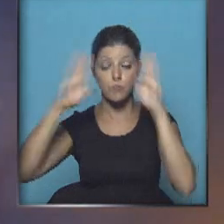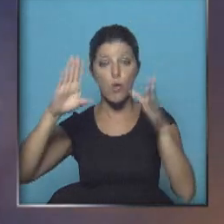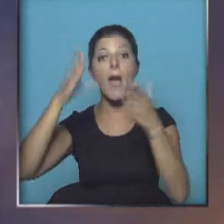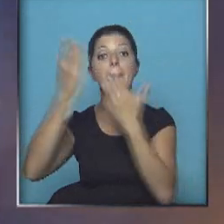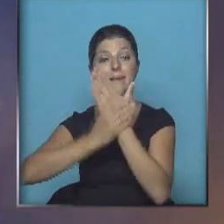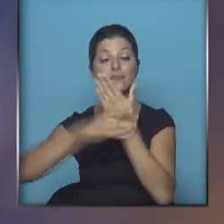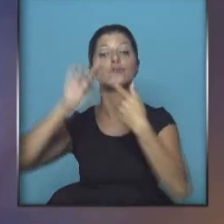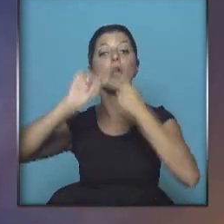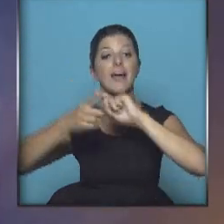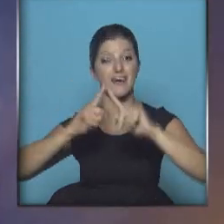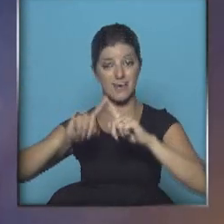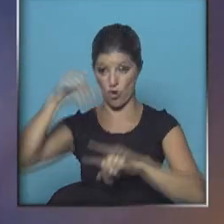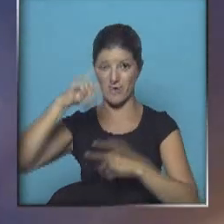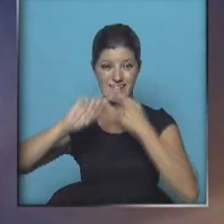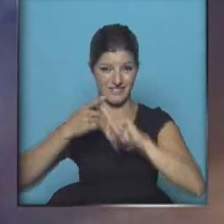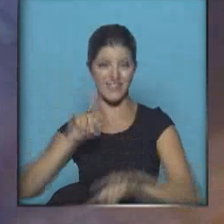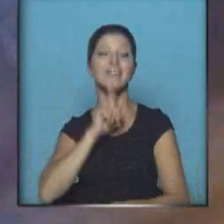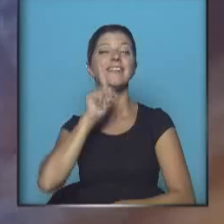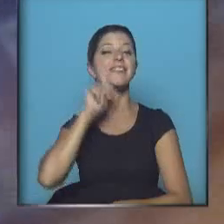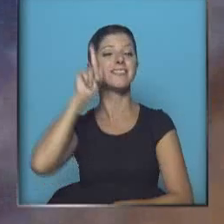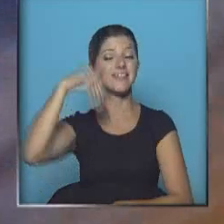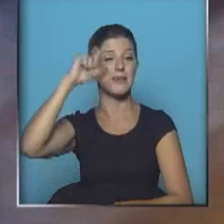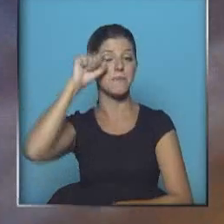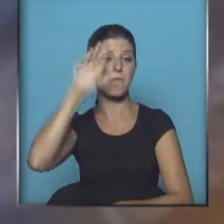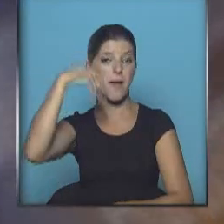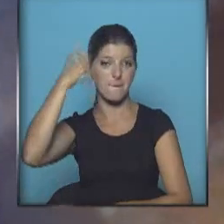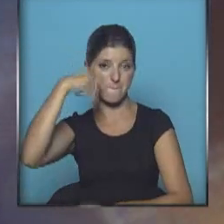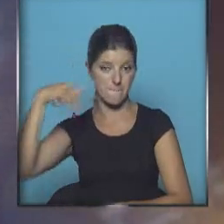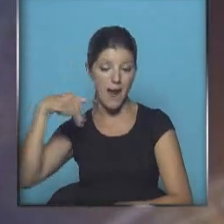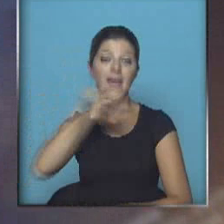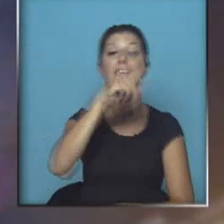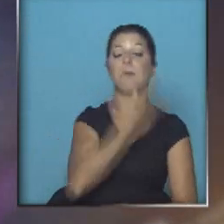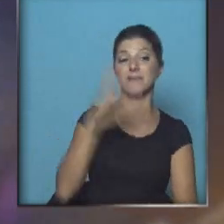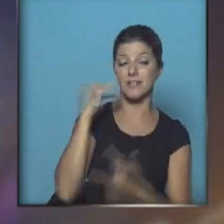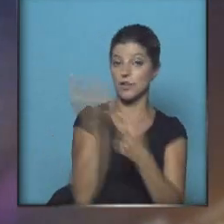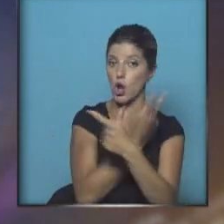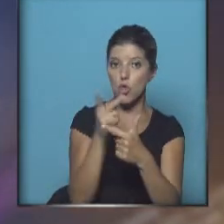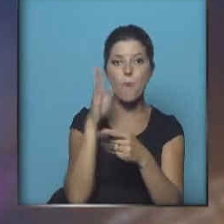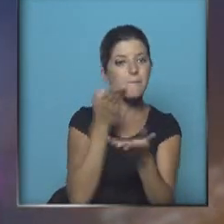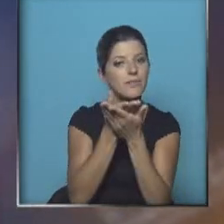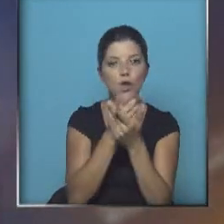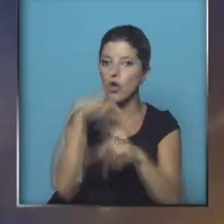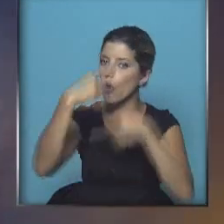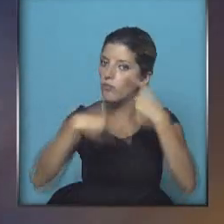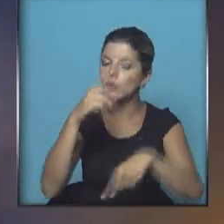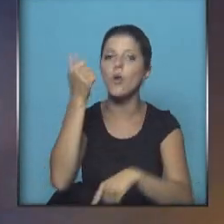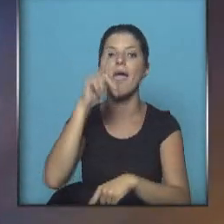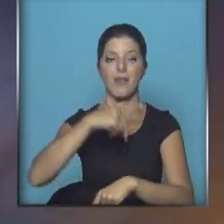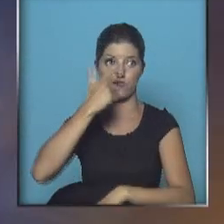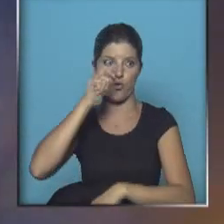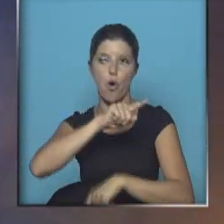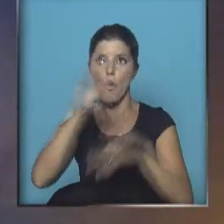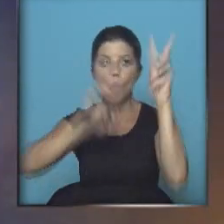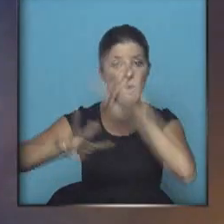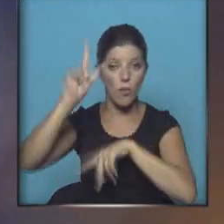a la presidenta Cristina, hicieron todas las gestiones necesarias para que no se levantaran las alertas rojas. Con